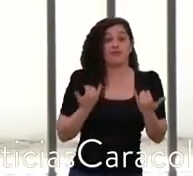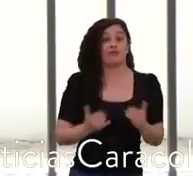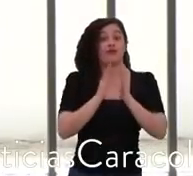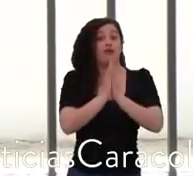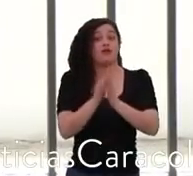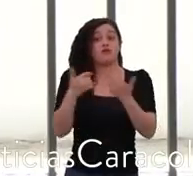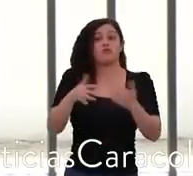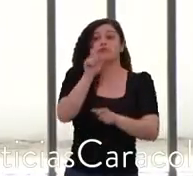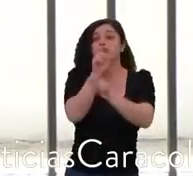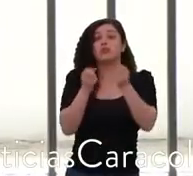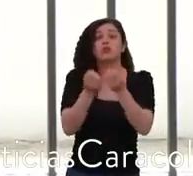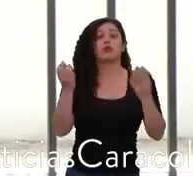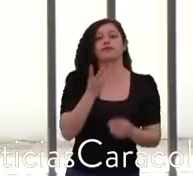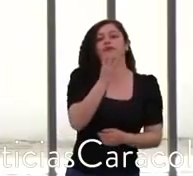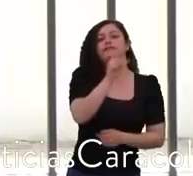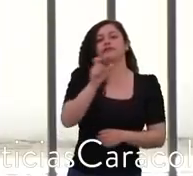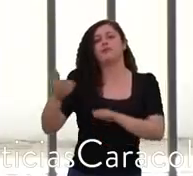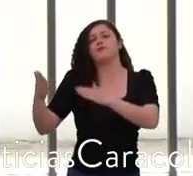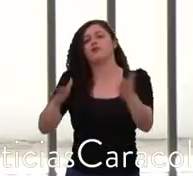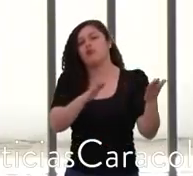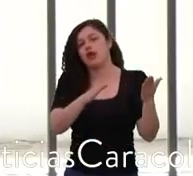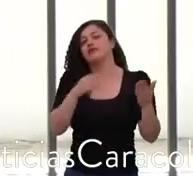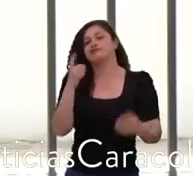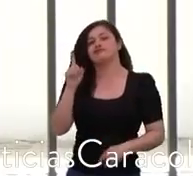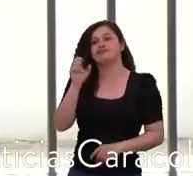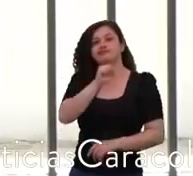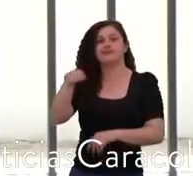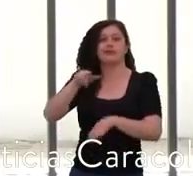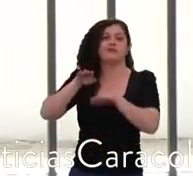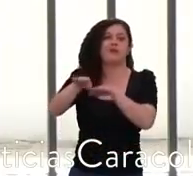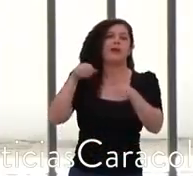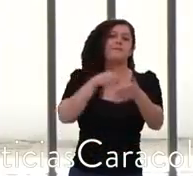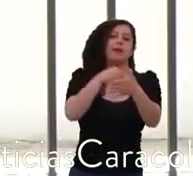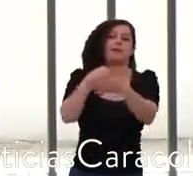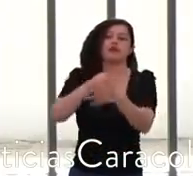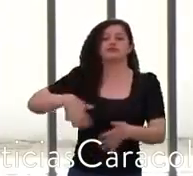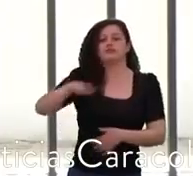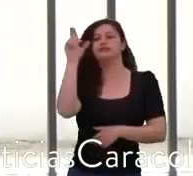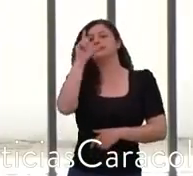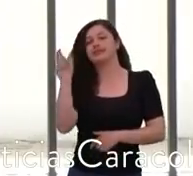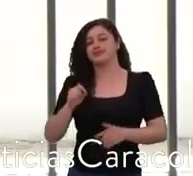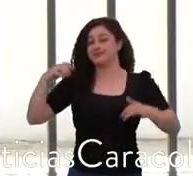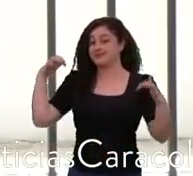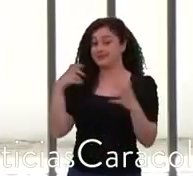por accidentes de tránsito en vías del departamento del Cesar. Desde Valledupar, Martín Mendoza, Noticias Caracol.